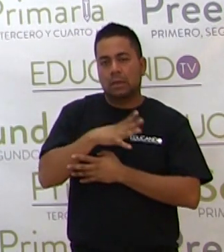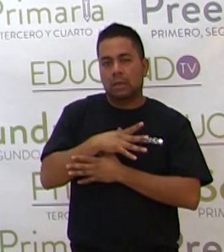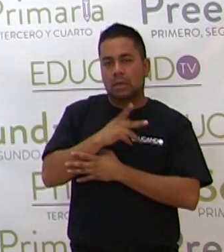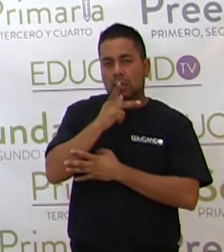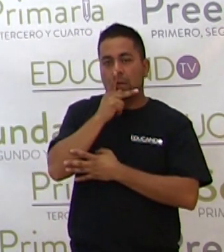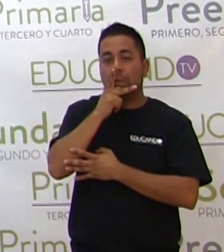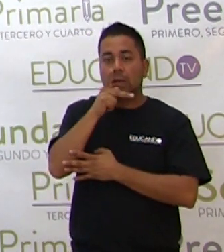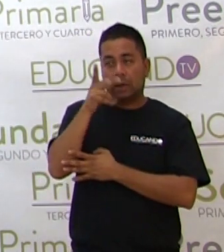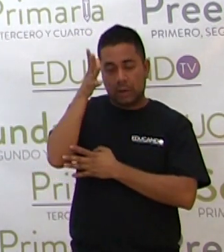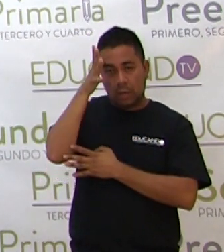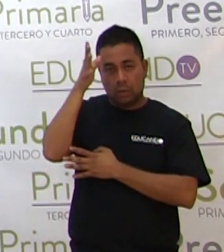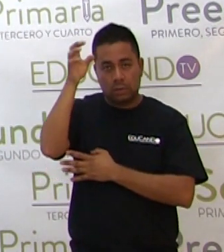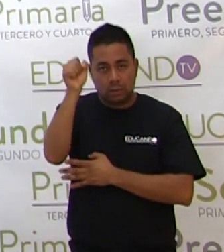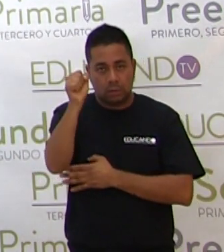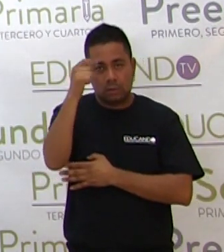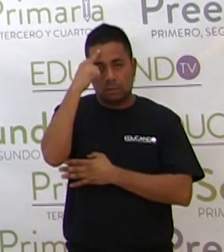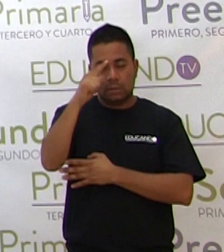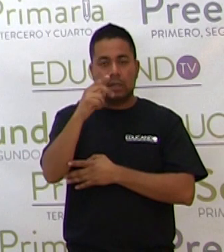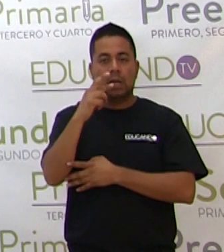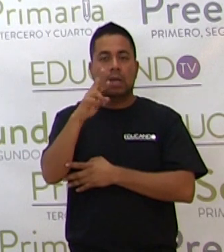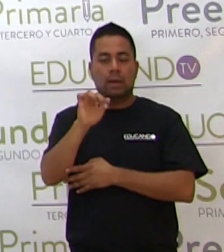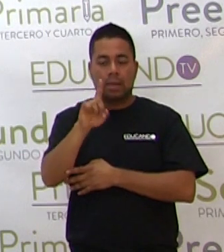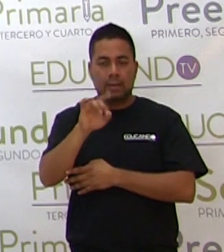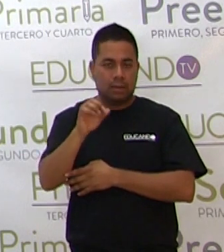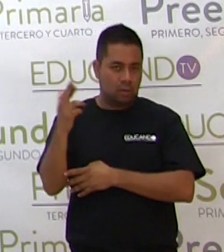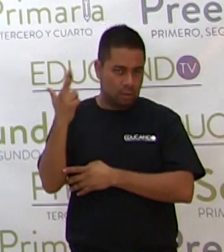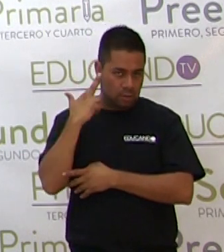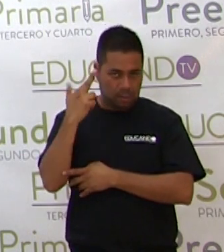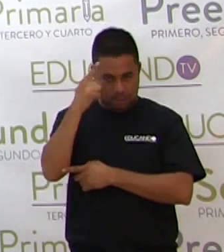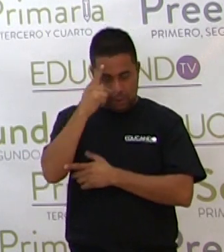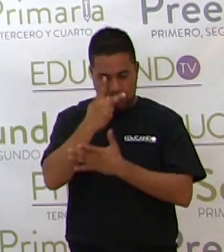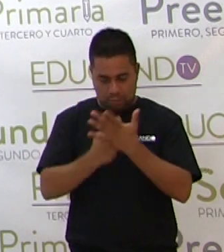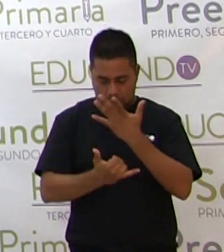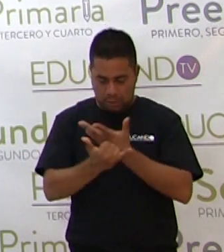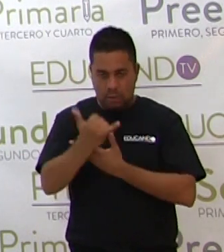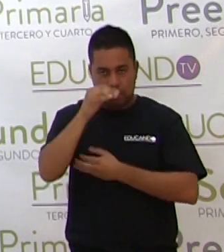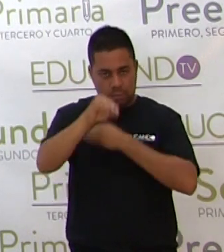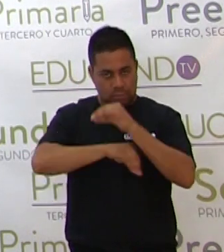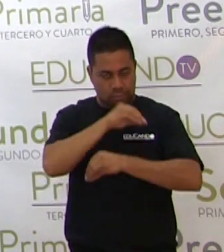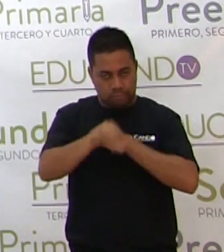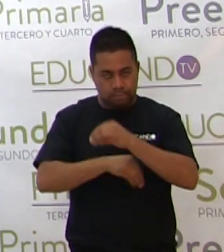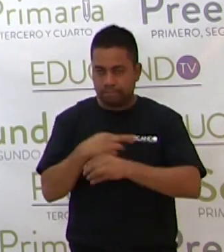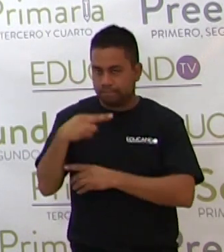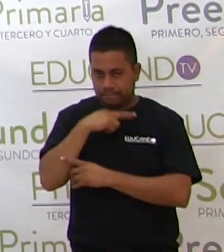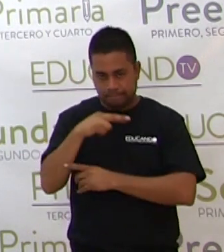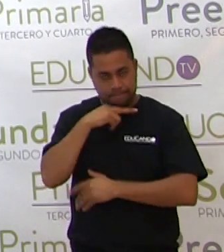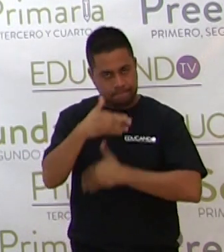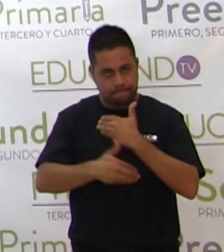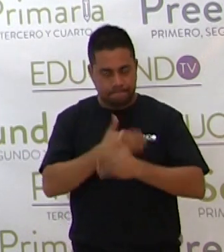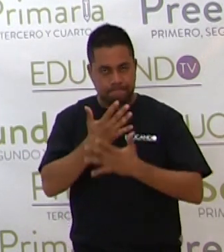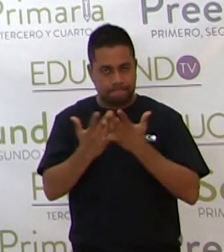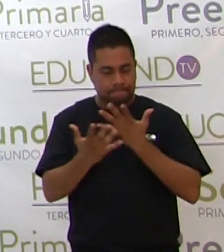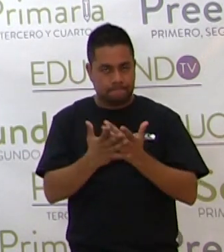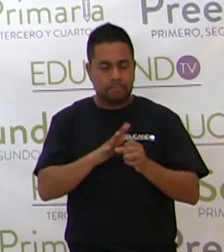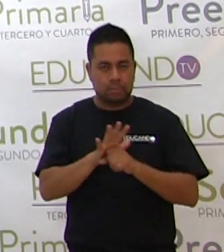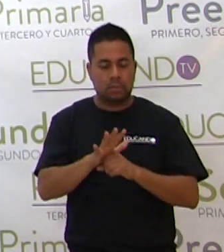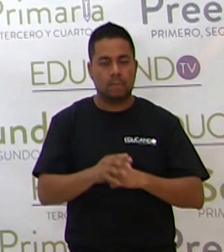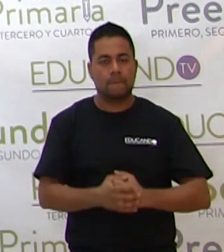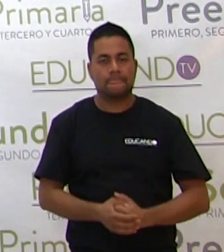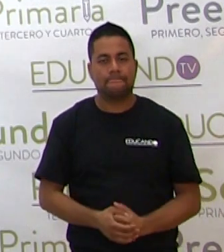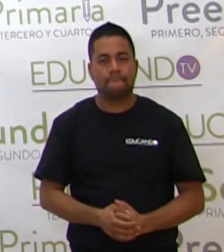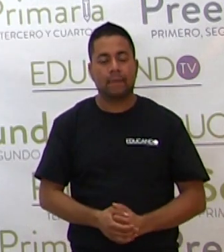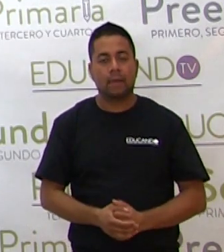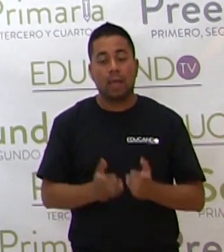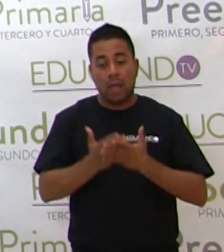noción de radio para para nuestro proyecto y vamos a ir rápidamente con estos pasos ahora vamos entonces a conocer